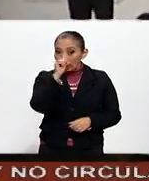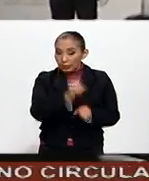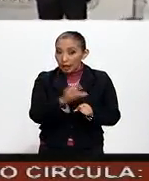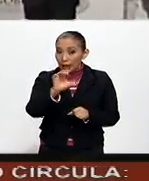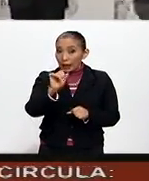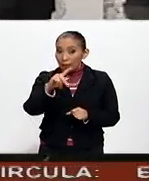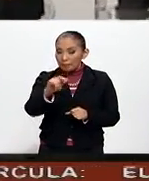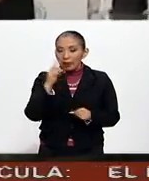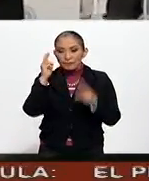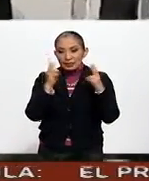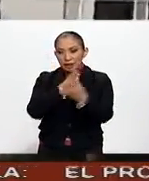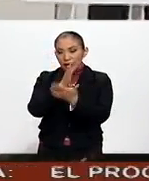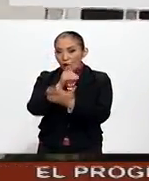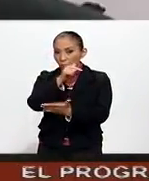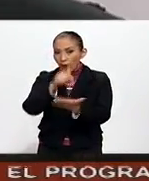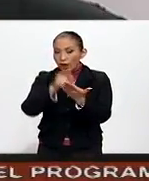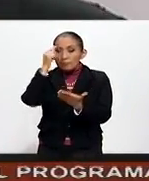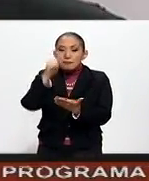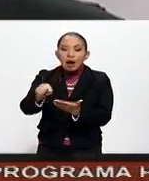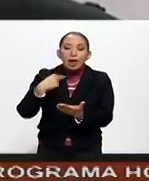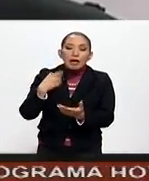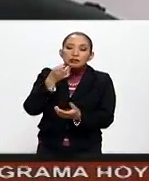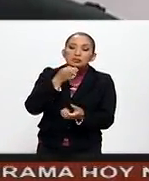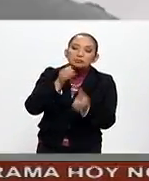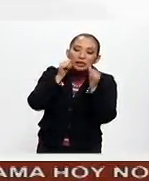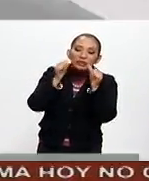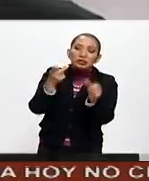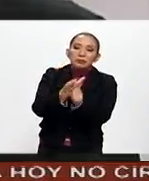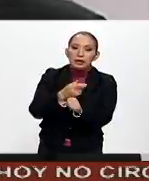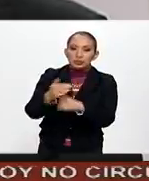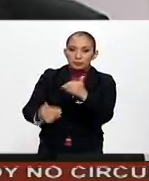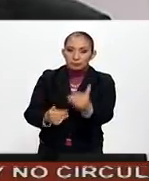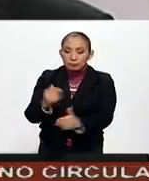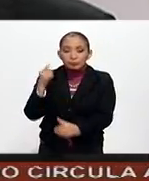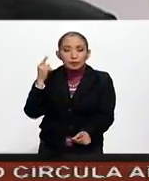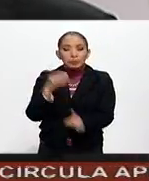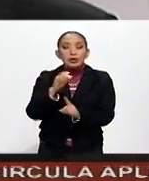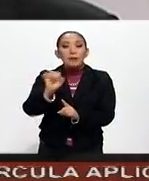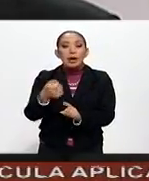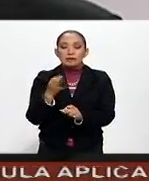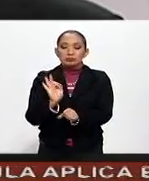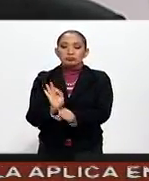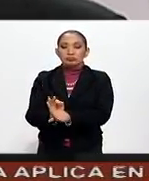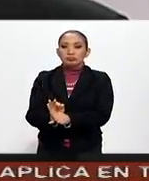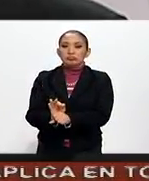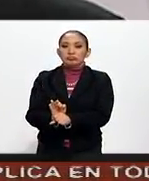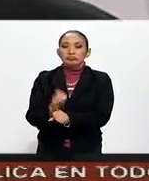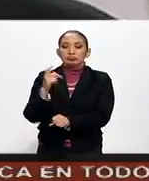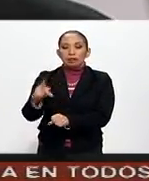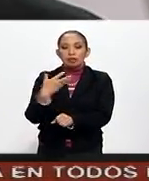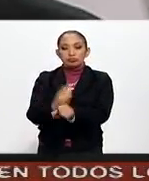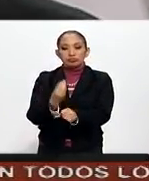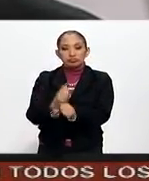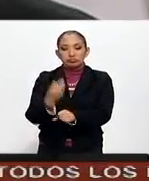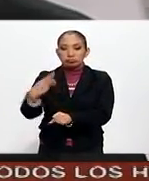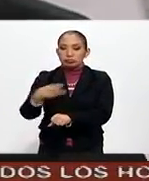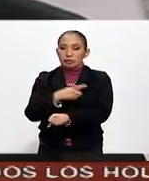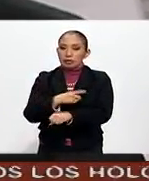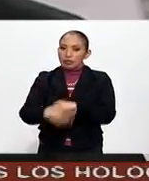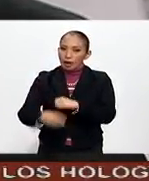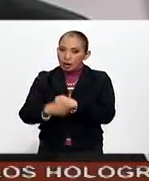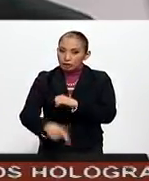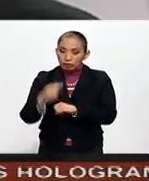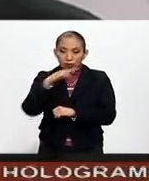Roberto Campa a visitar la localidad para escuchar sus demandas. El objetivo es garantizar la reparación del daño a la